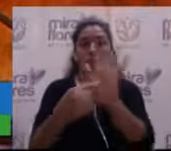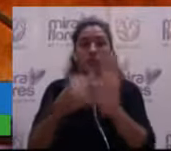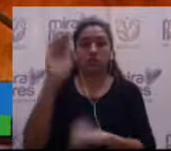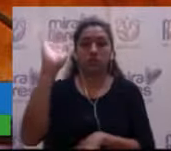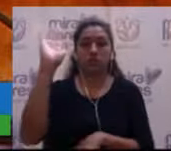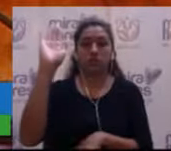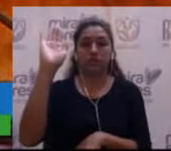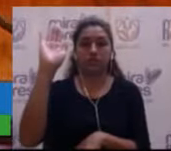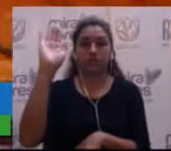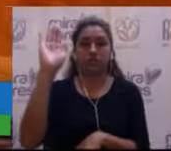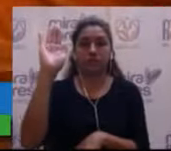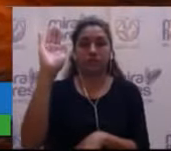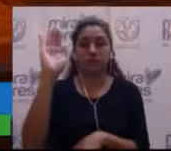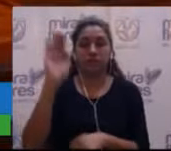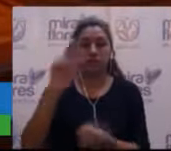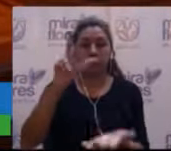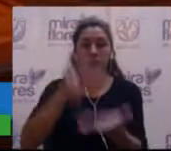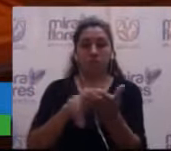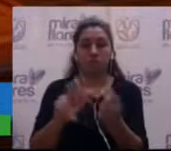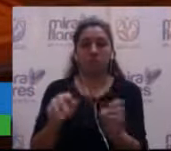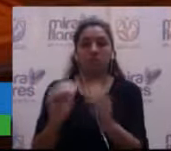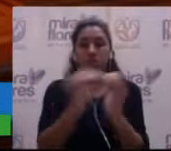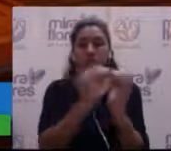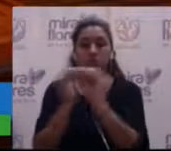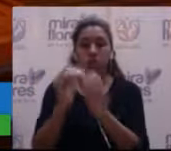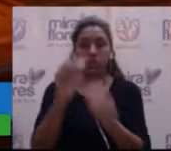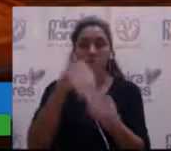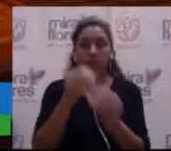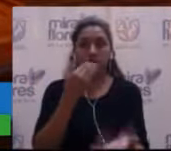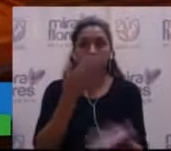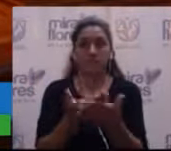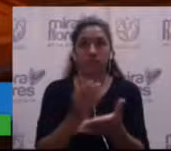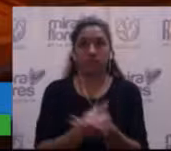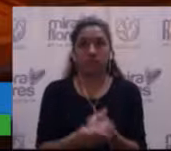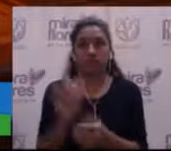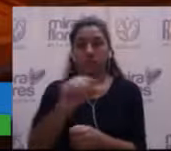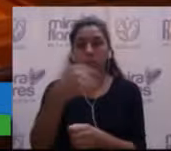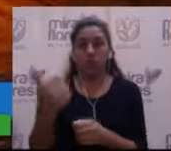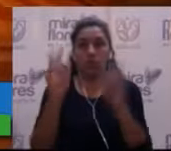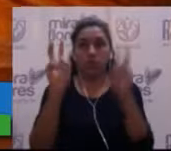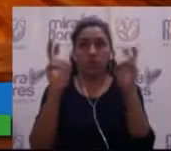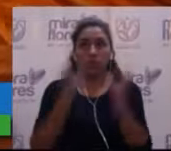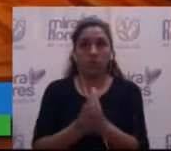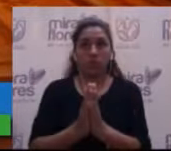conformidad, se aprueba también por unanimidad de votos. Muchas gracias. Siguiente punto, por favor.